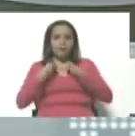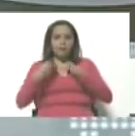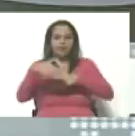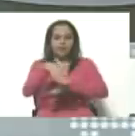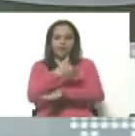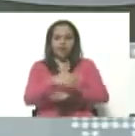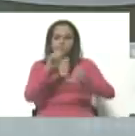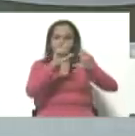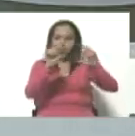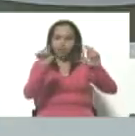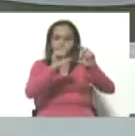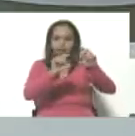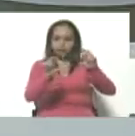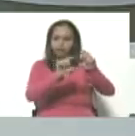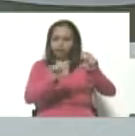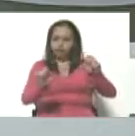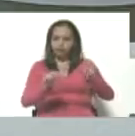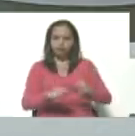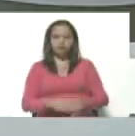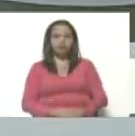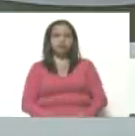tal, tal, tal.